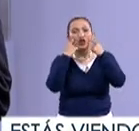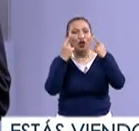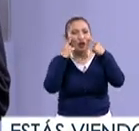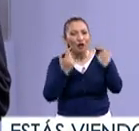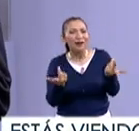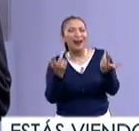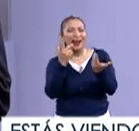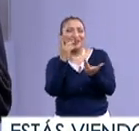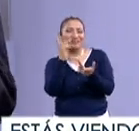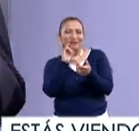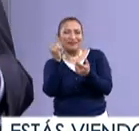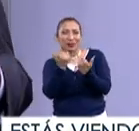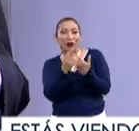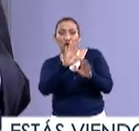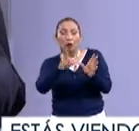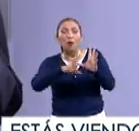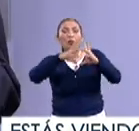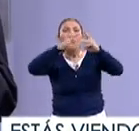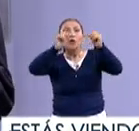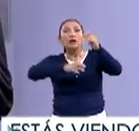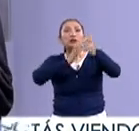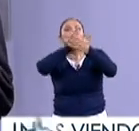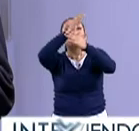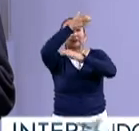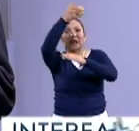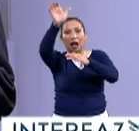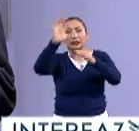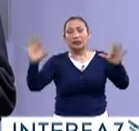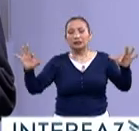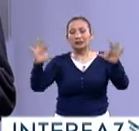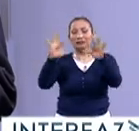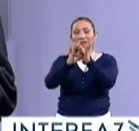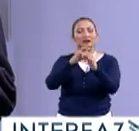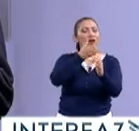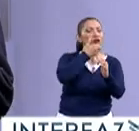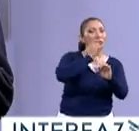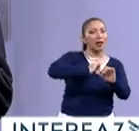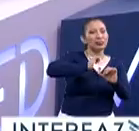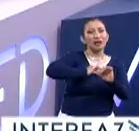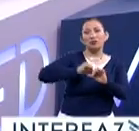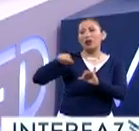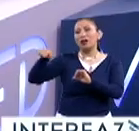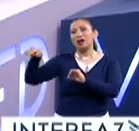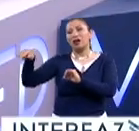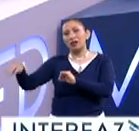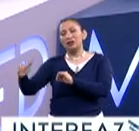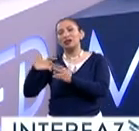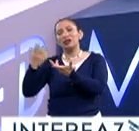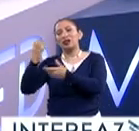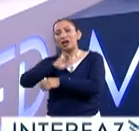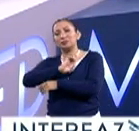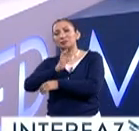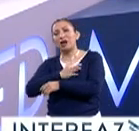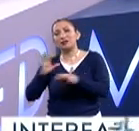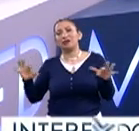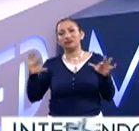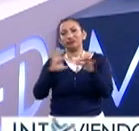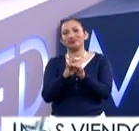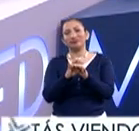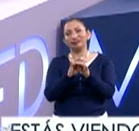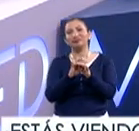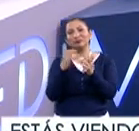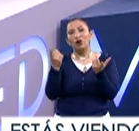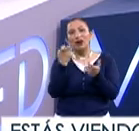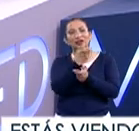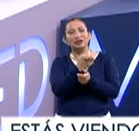Llorona y cosas así. Entonces es la fusión de esta tradición mesoamericana con el cristianismo. Por